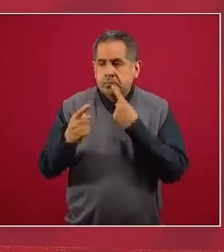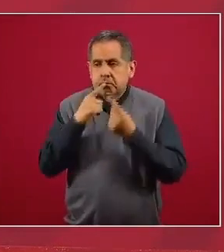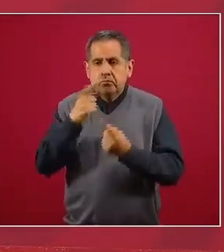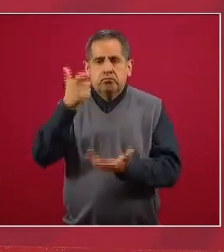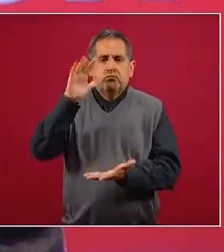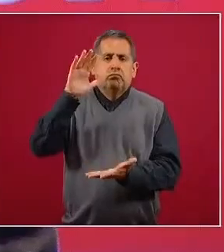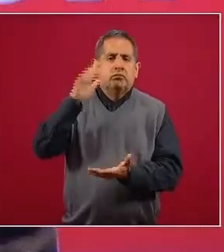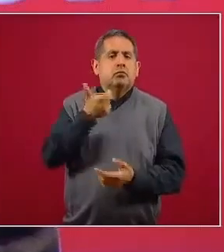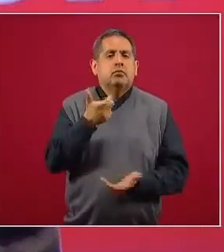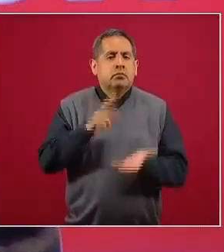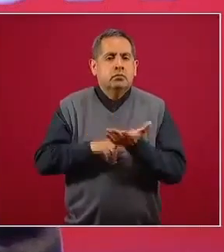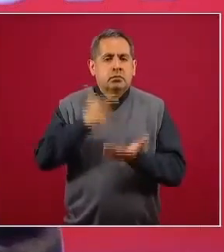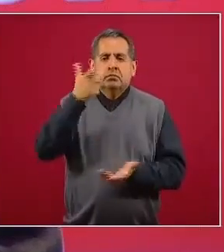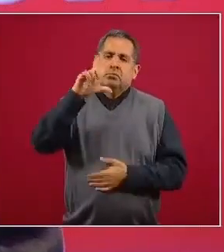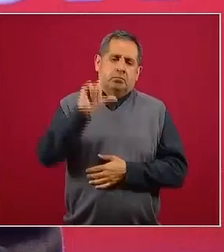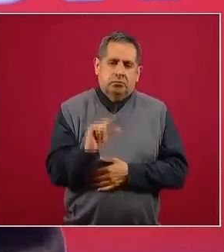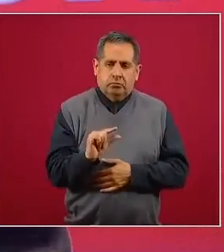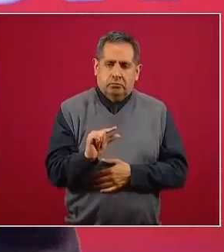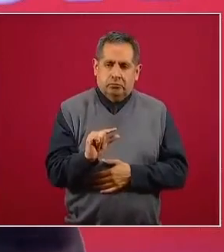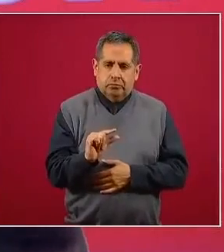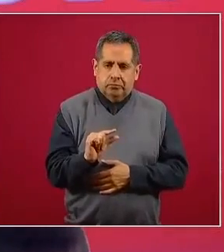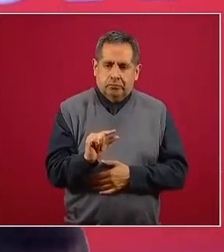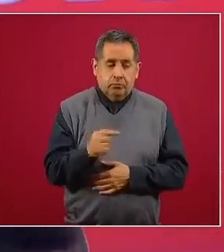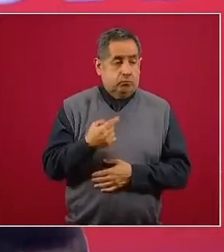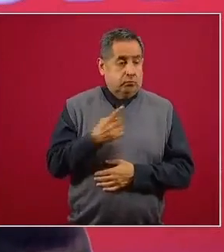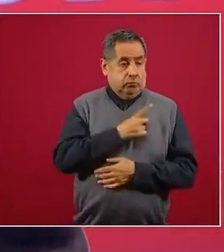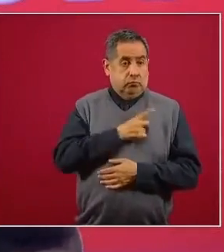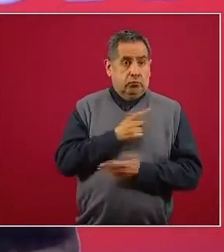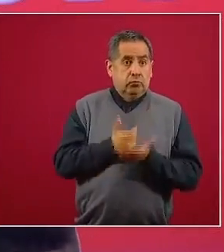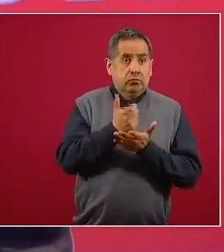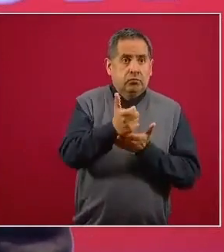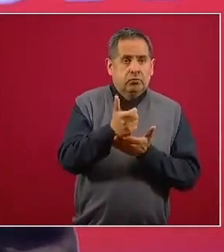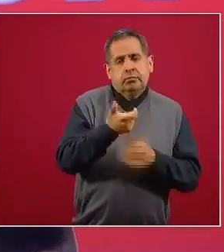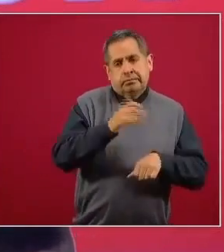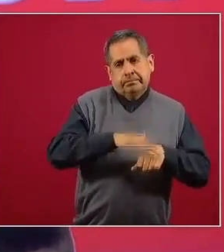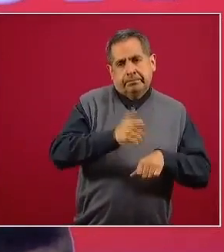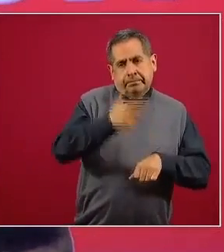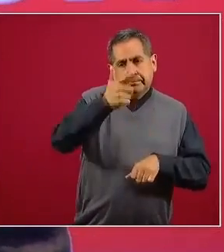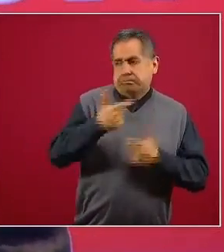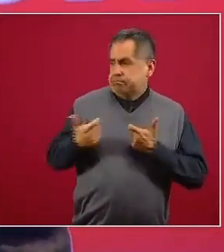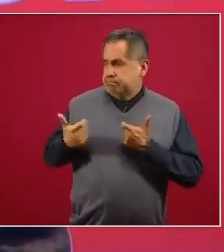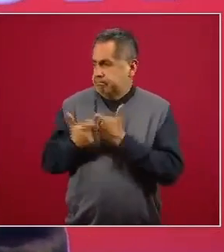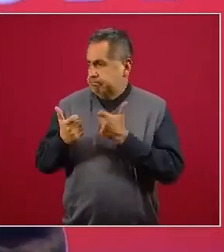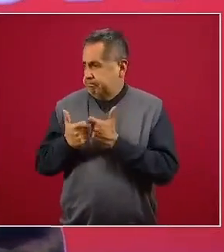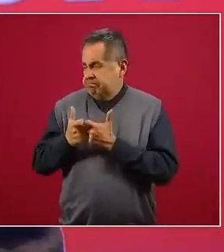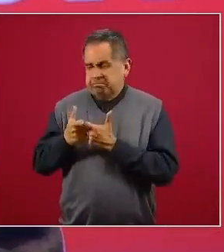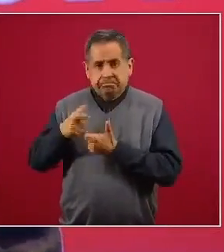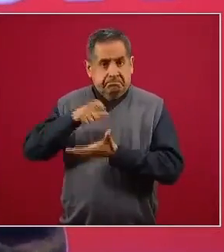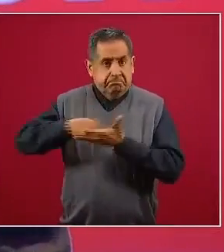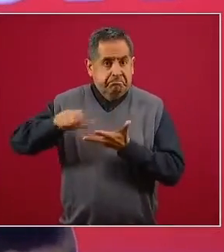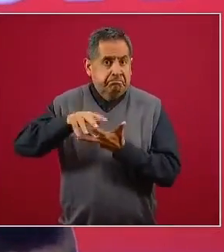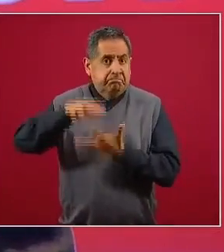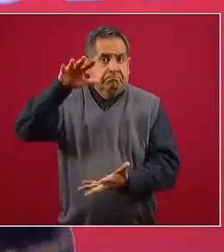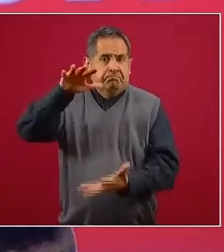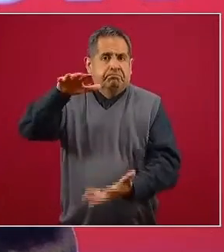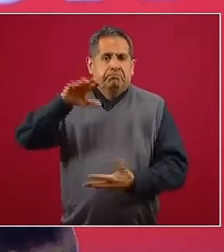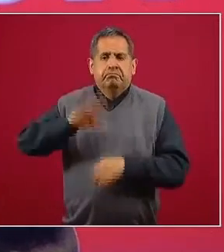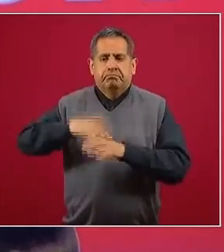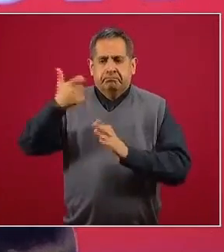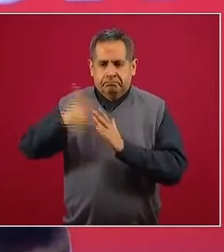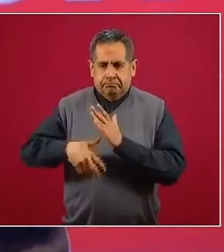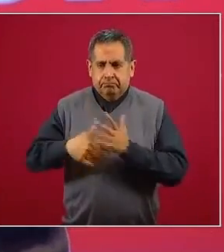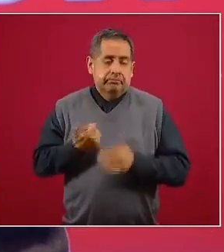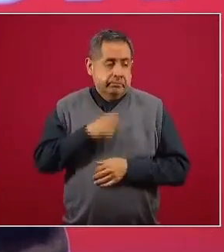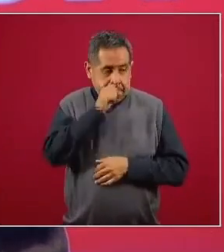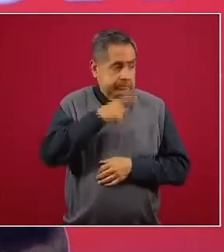de costos se reduce. Y además facilita el acceso equitativo no solo para México, sino para todos los